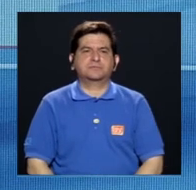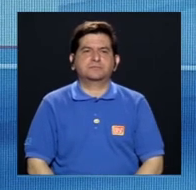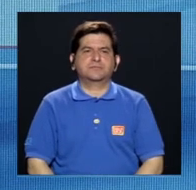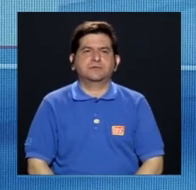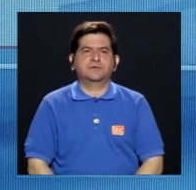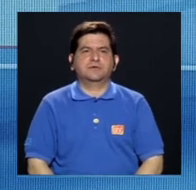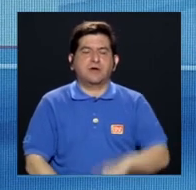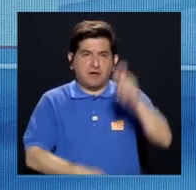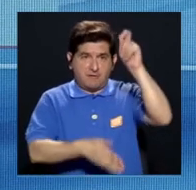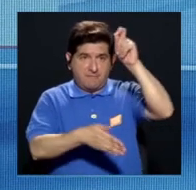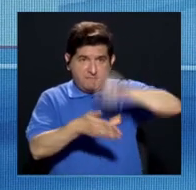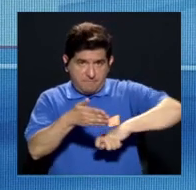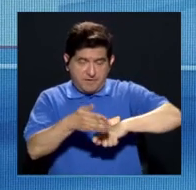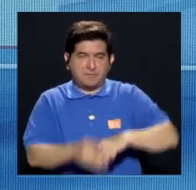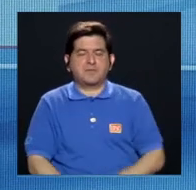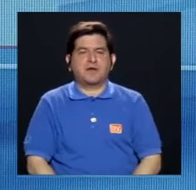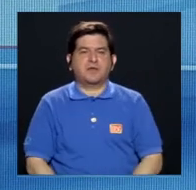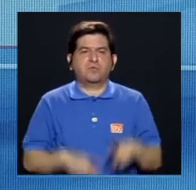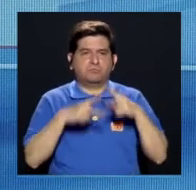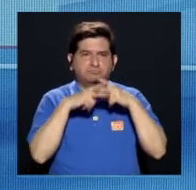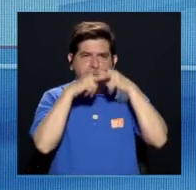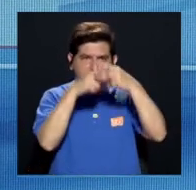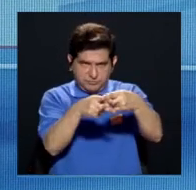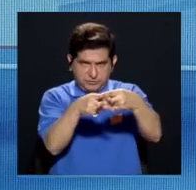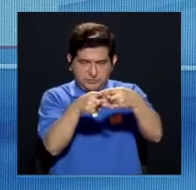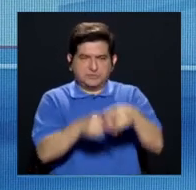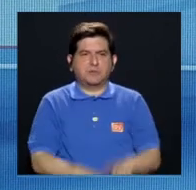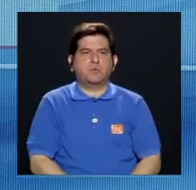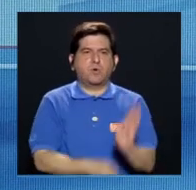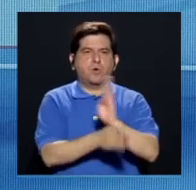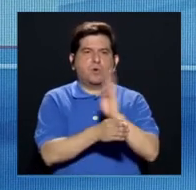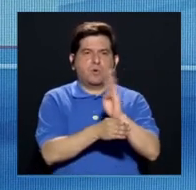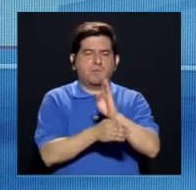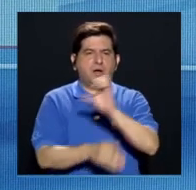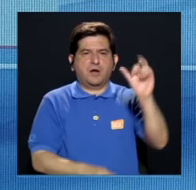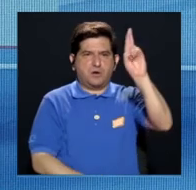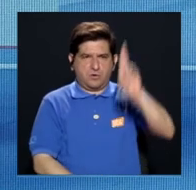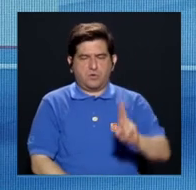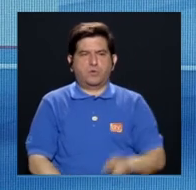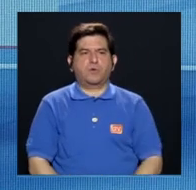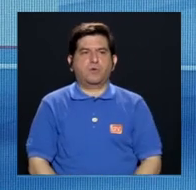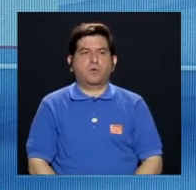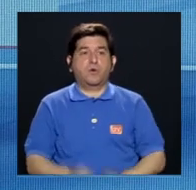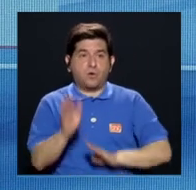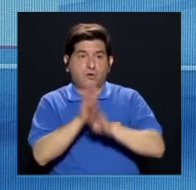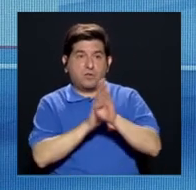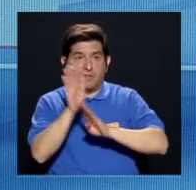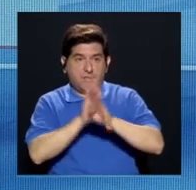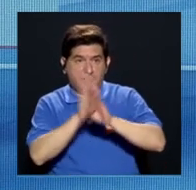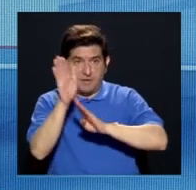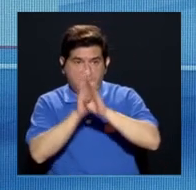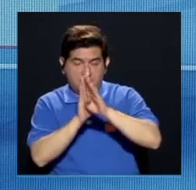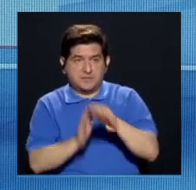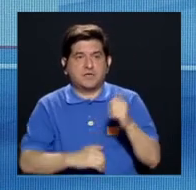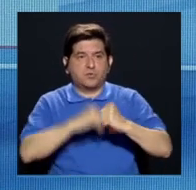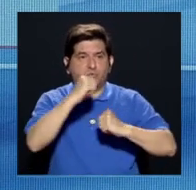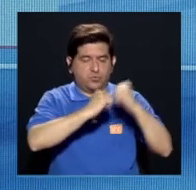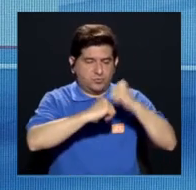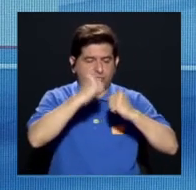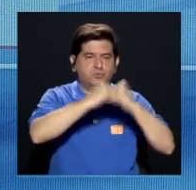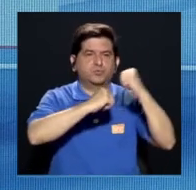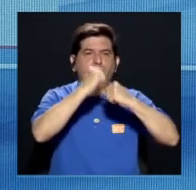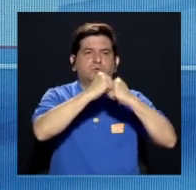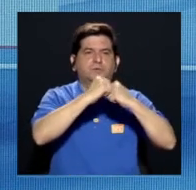había sido firmado el fideicomiso con el Banco de Costa Rica para el desarrollo de